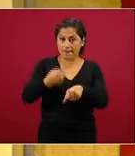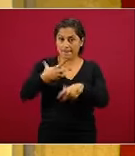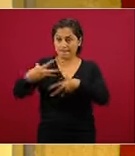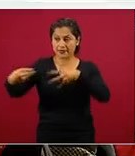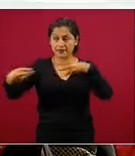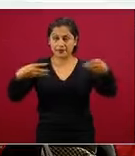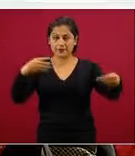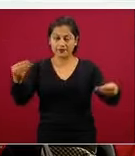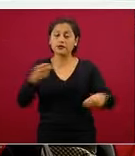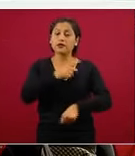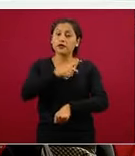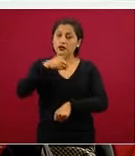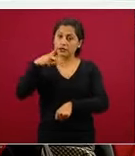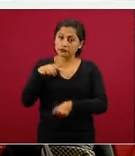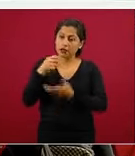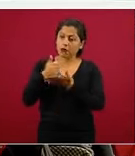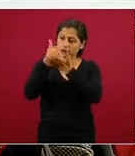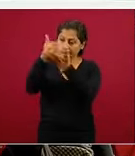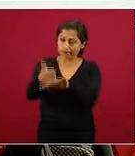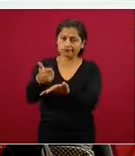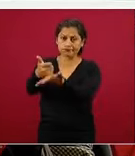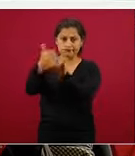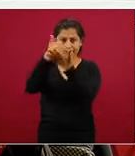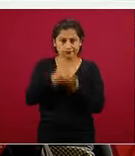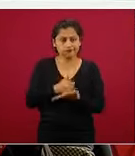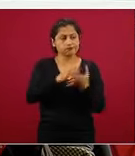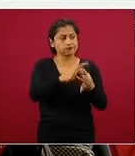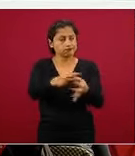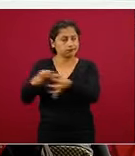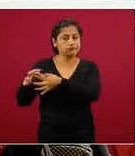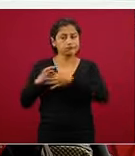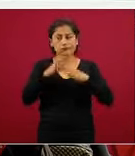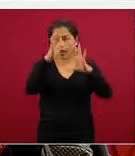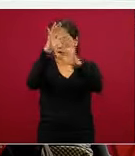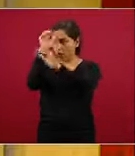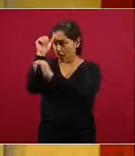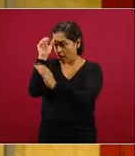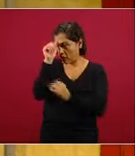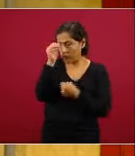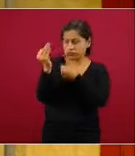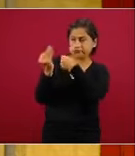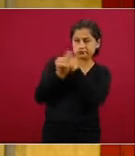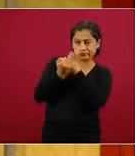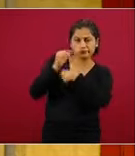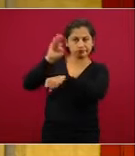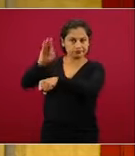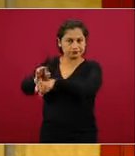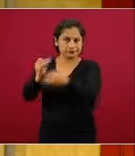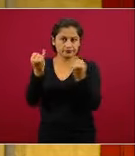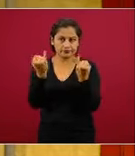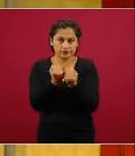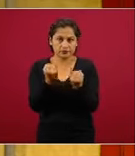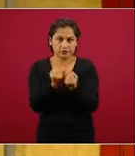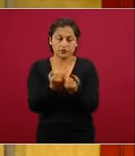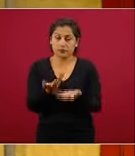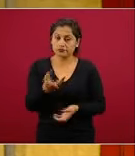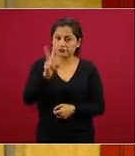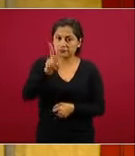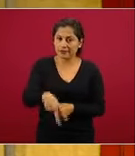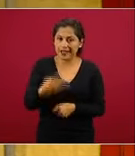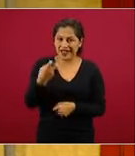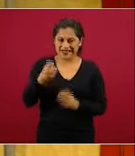solidario, colectivo, generoso, de protección a las otras personas. Este tema ha sido motivo de gran